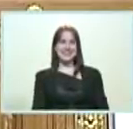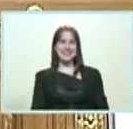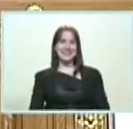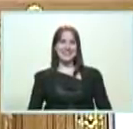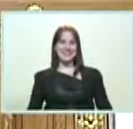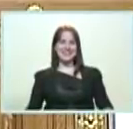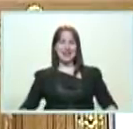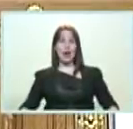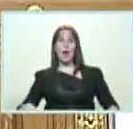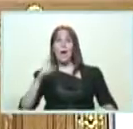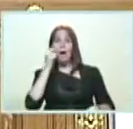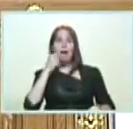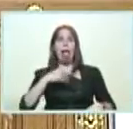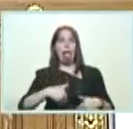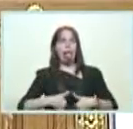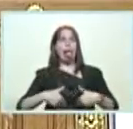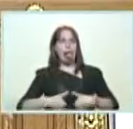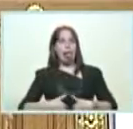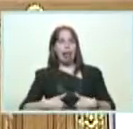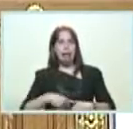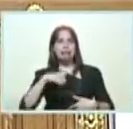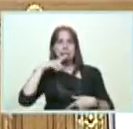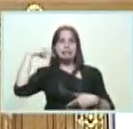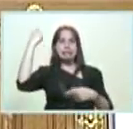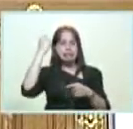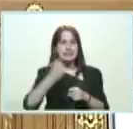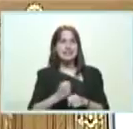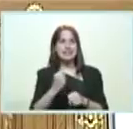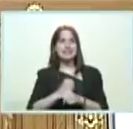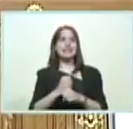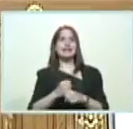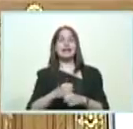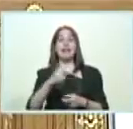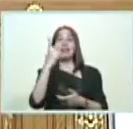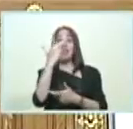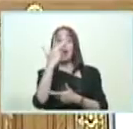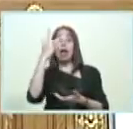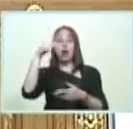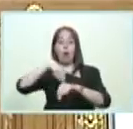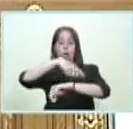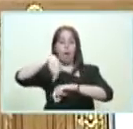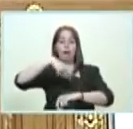El hombre está pariendo, vale. Tienen 3 horas parados ahí, ¿no?